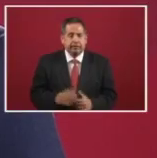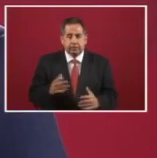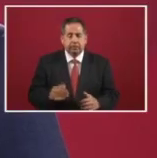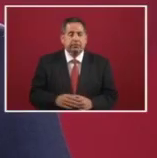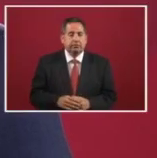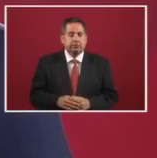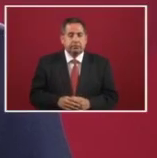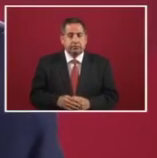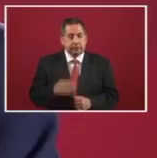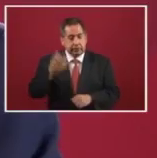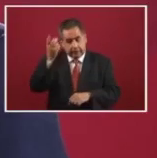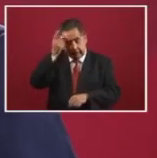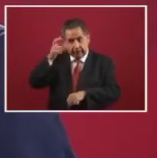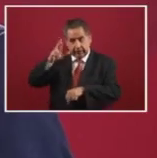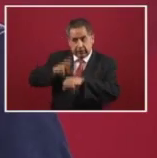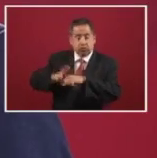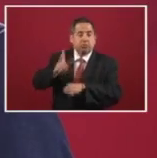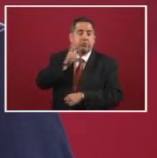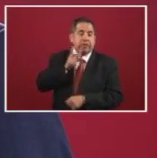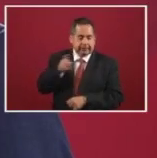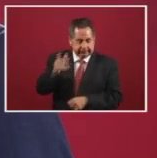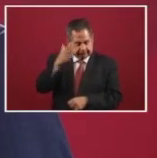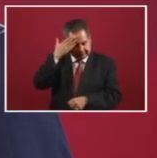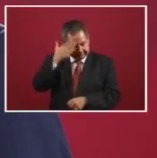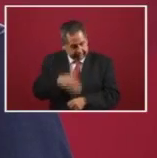Entonces, ya el director de Pemex sabe,